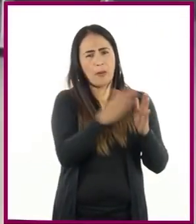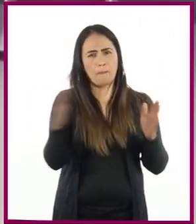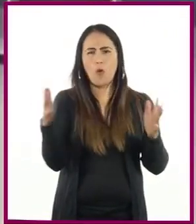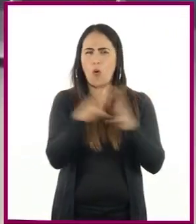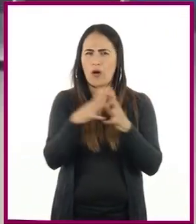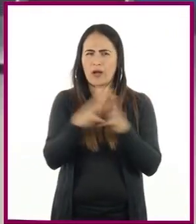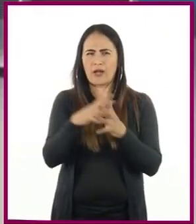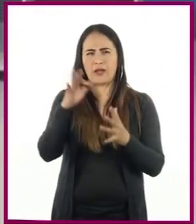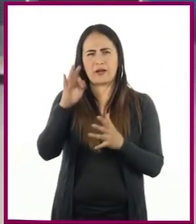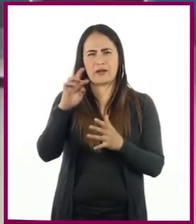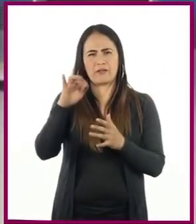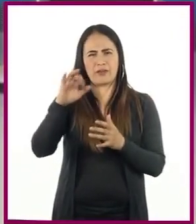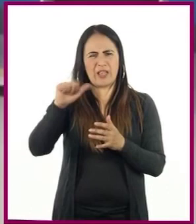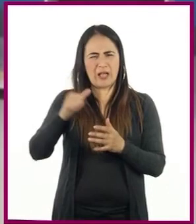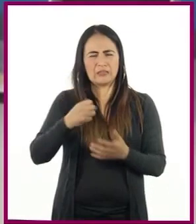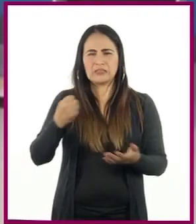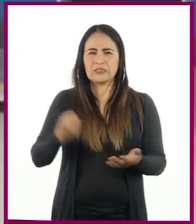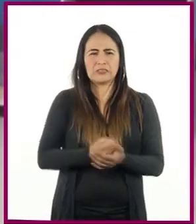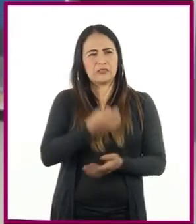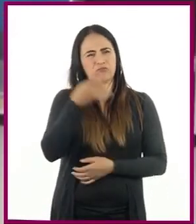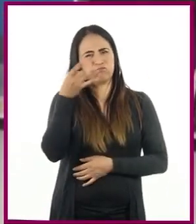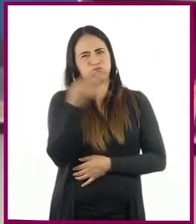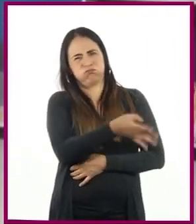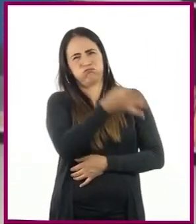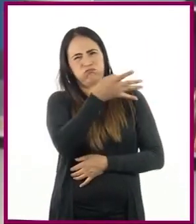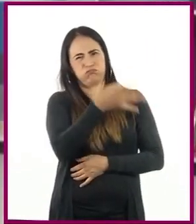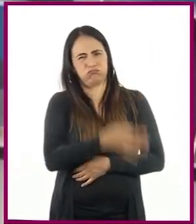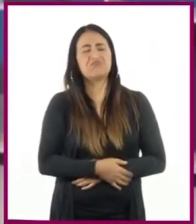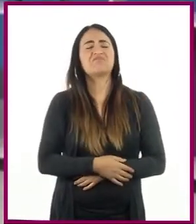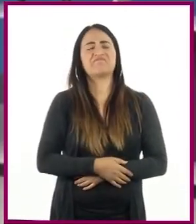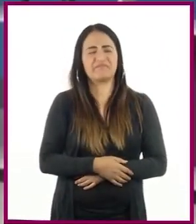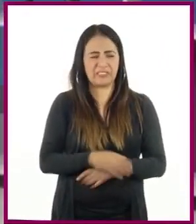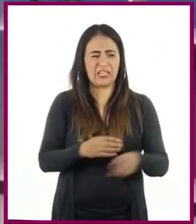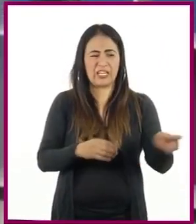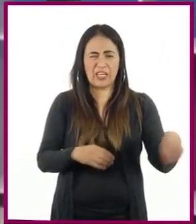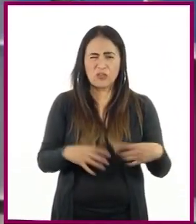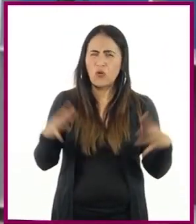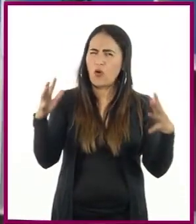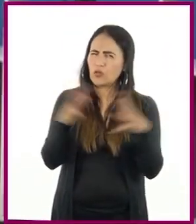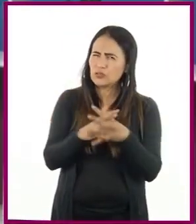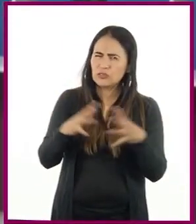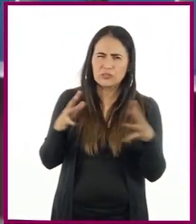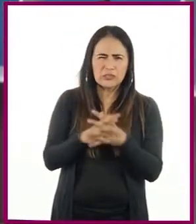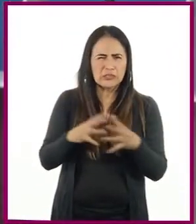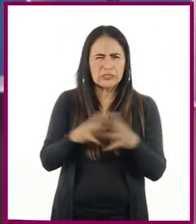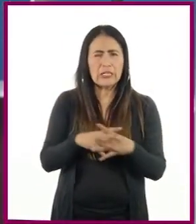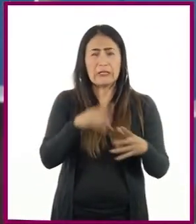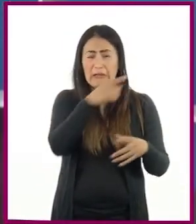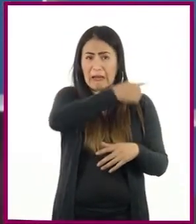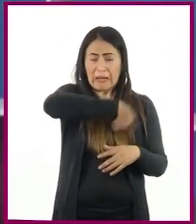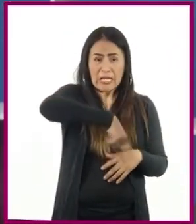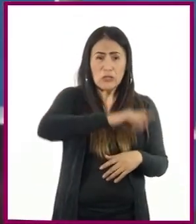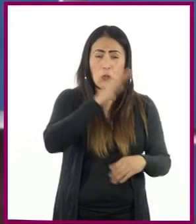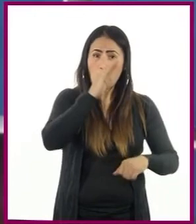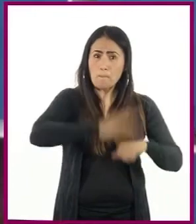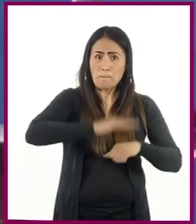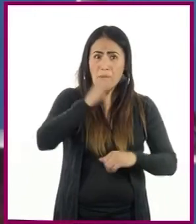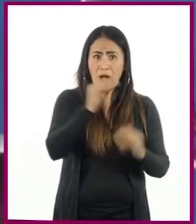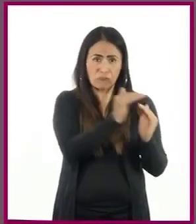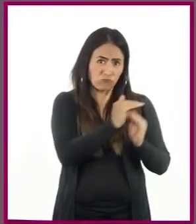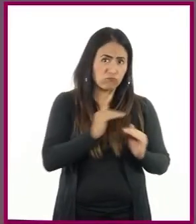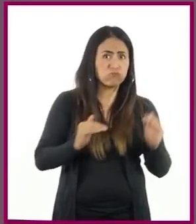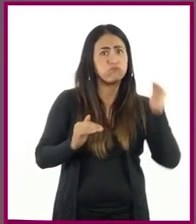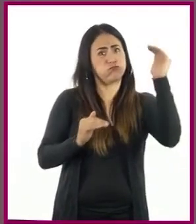duro golpe para los estadounidenses, pues habían sido derrotados en una guerra en la que militarmente tenían una abismal